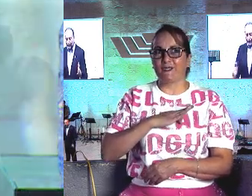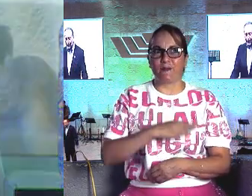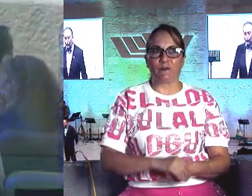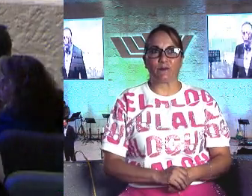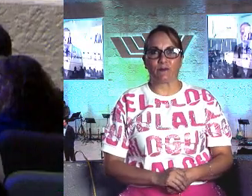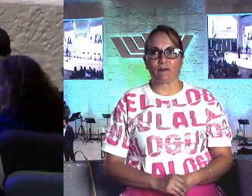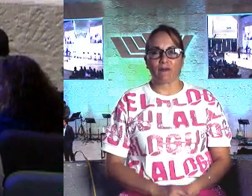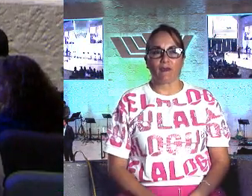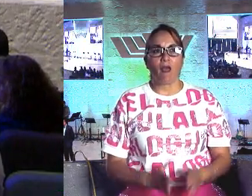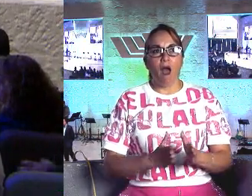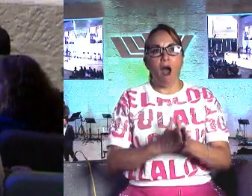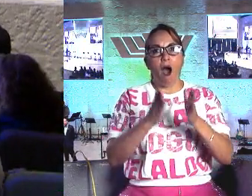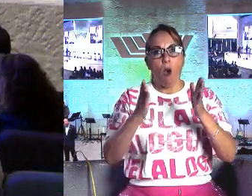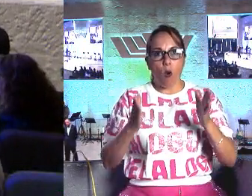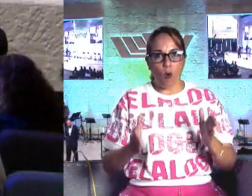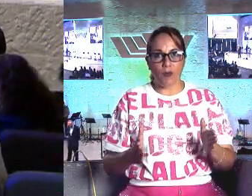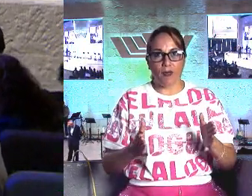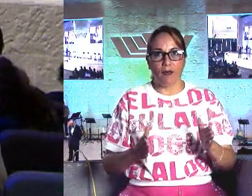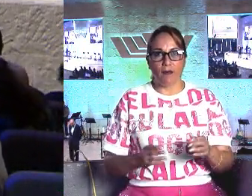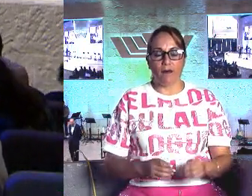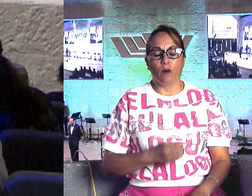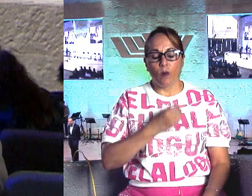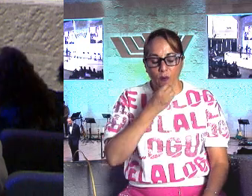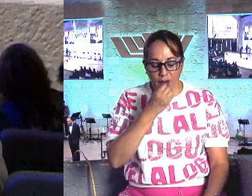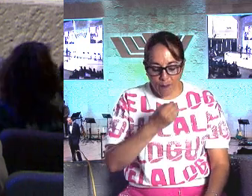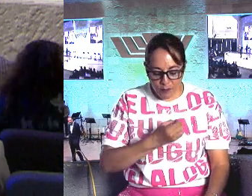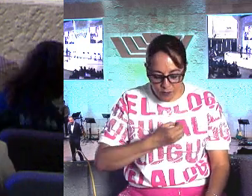Cierra tus ojos, cierra tus ojos.